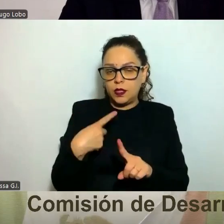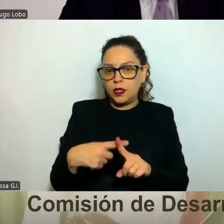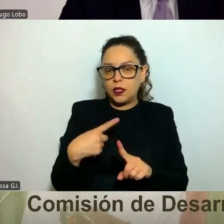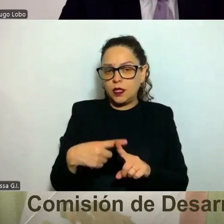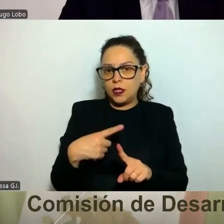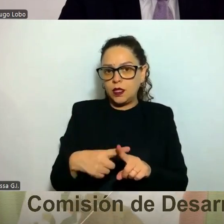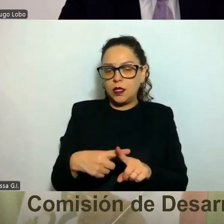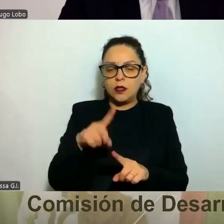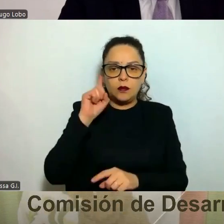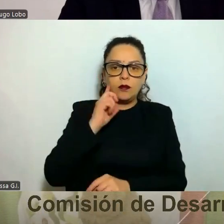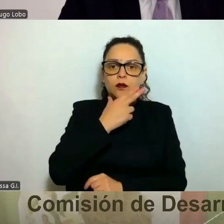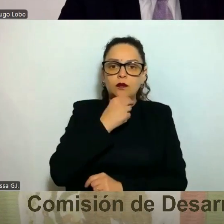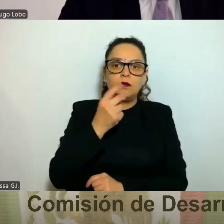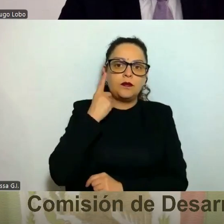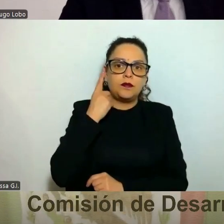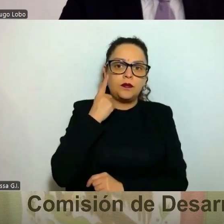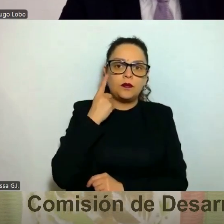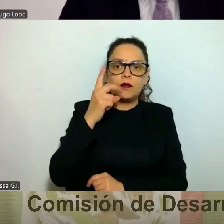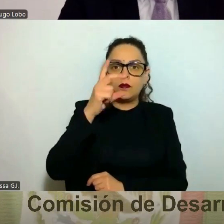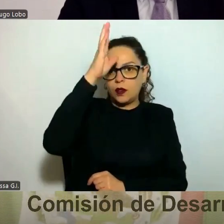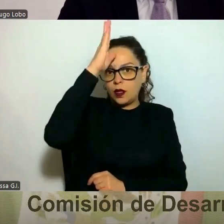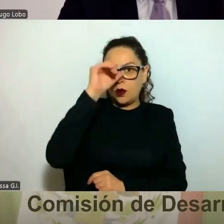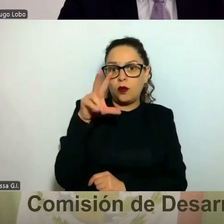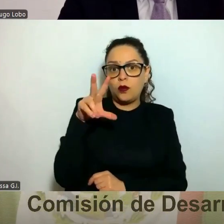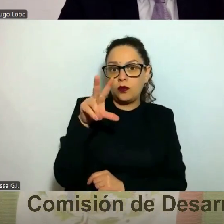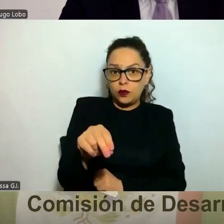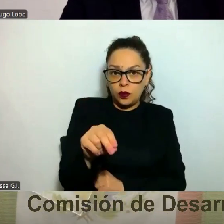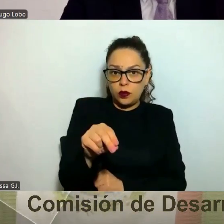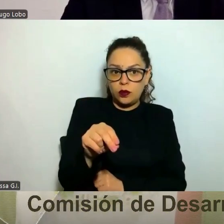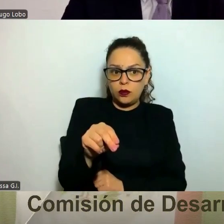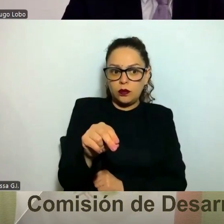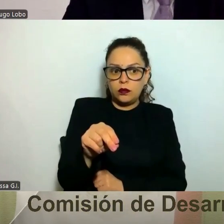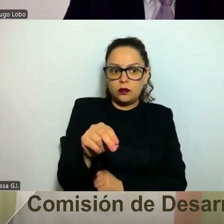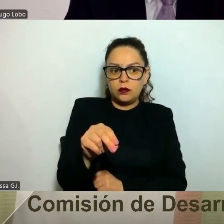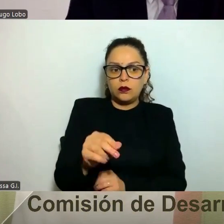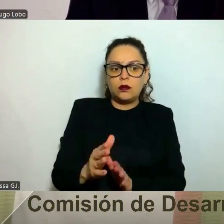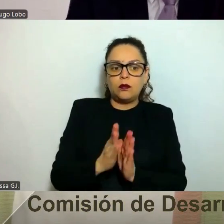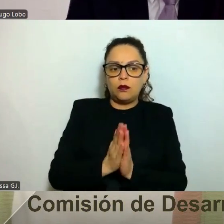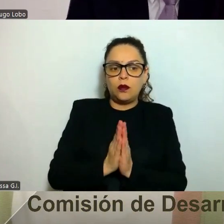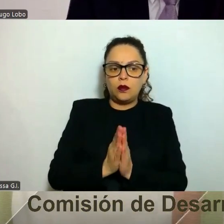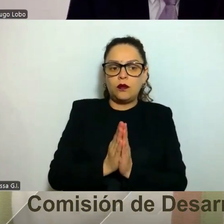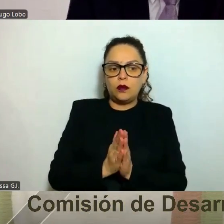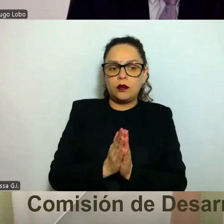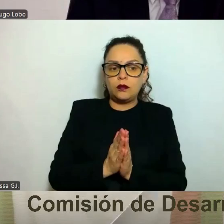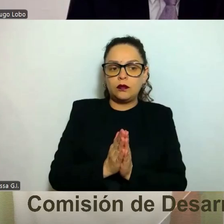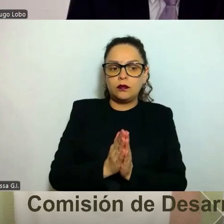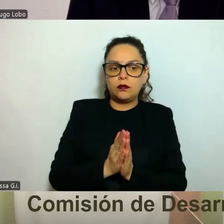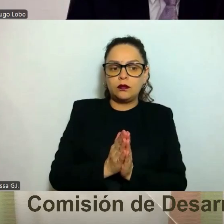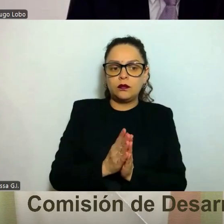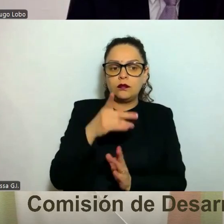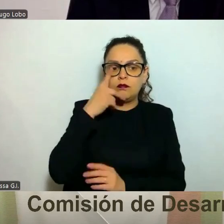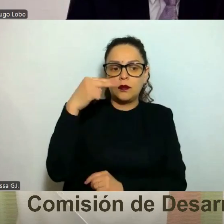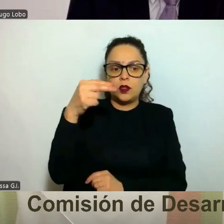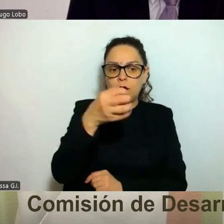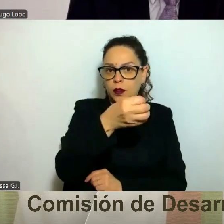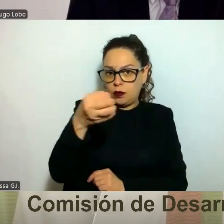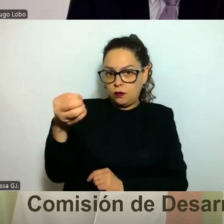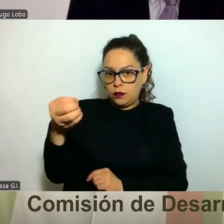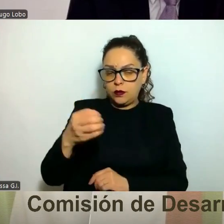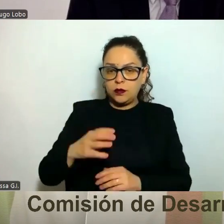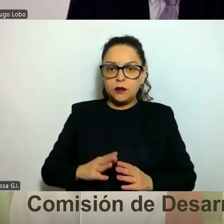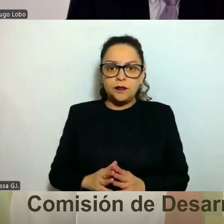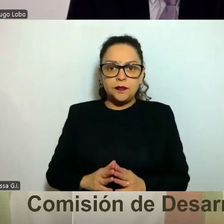algún diputado está en contra de la dispensa, de lo contrario, si lo hace manifestarlo mencionando su nombre.